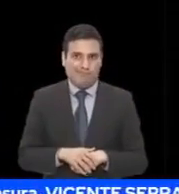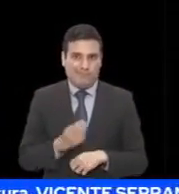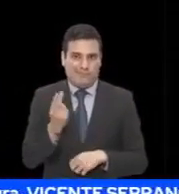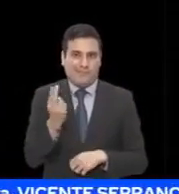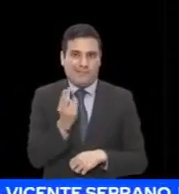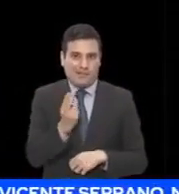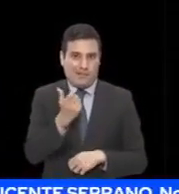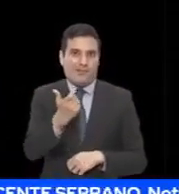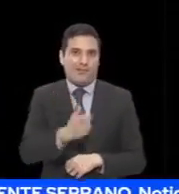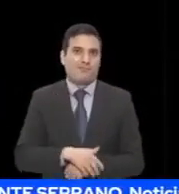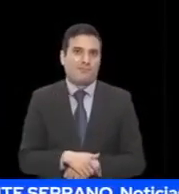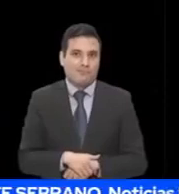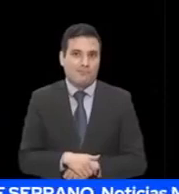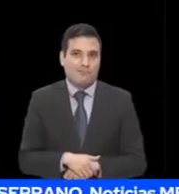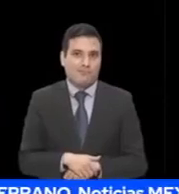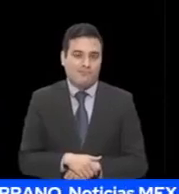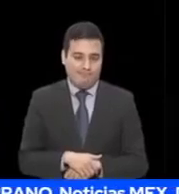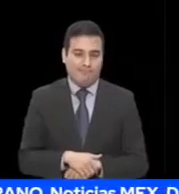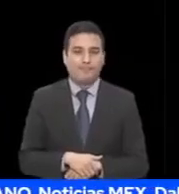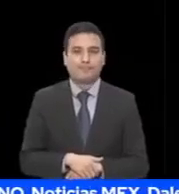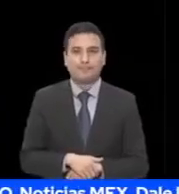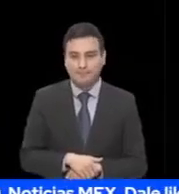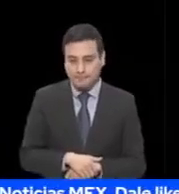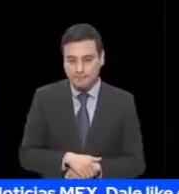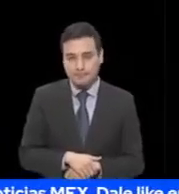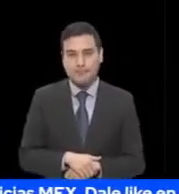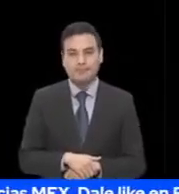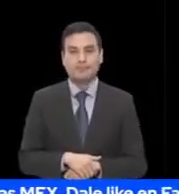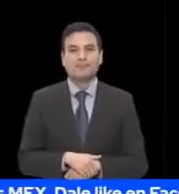país. Por eso,